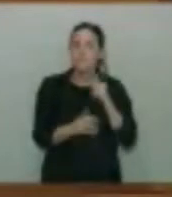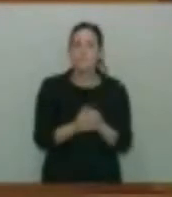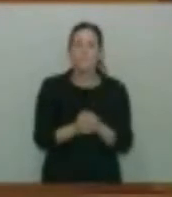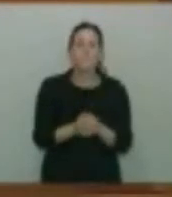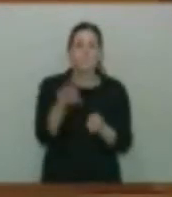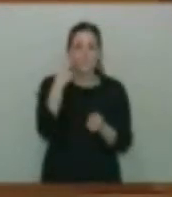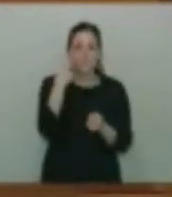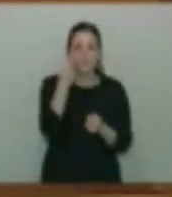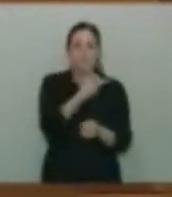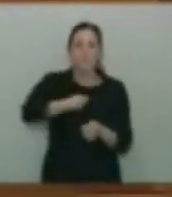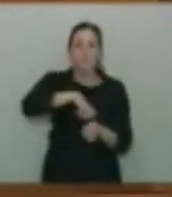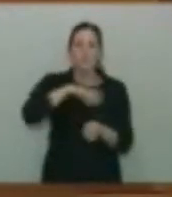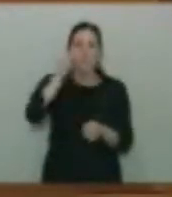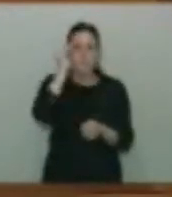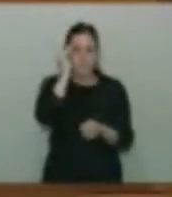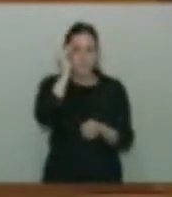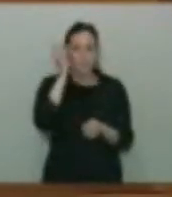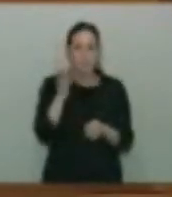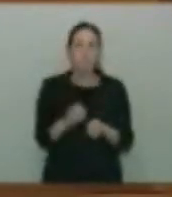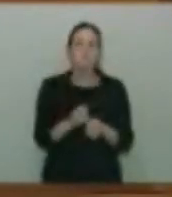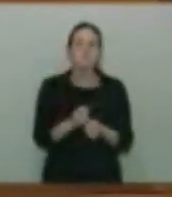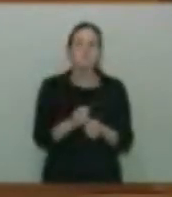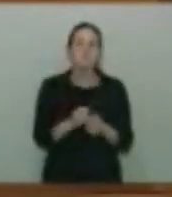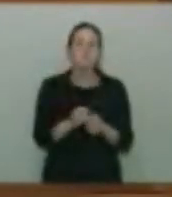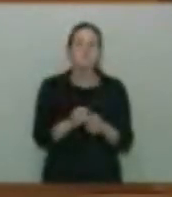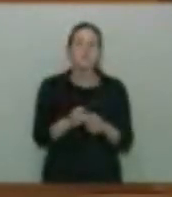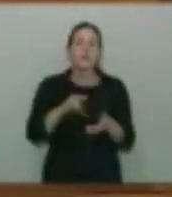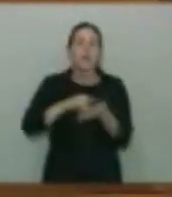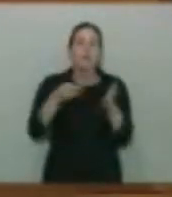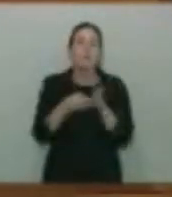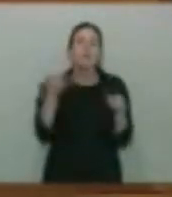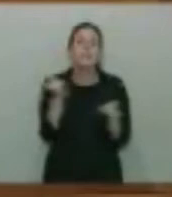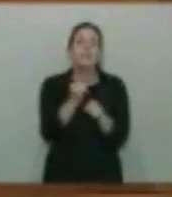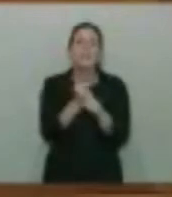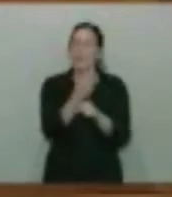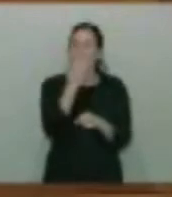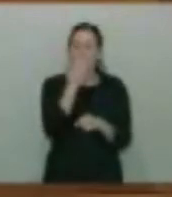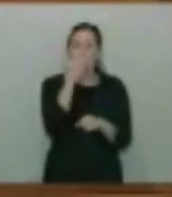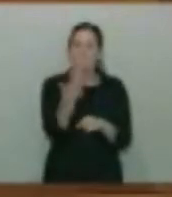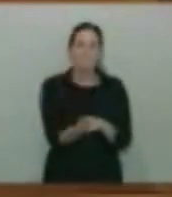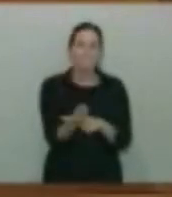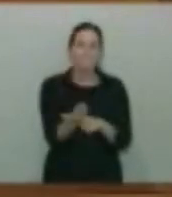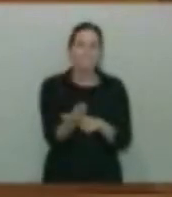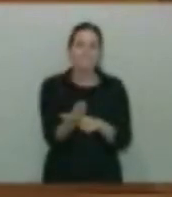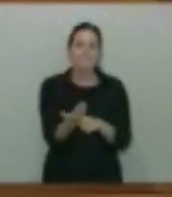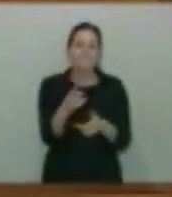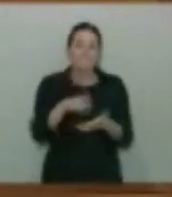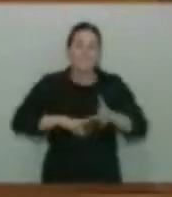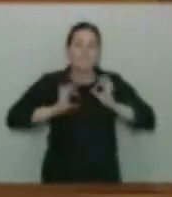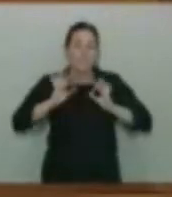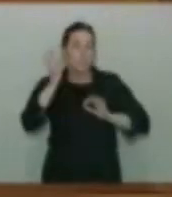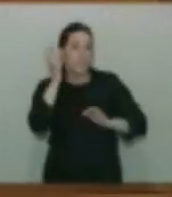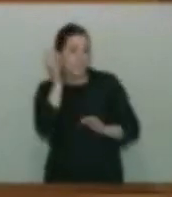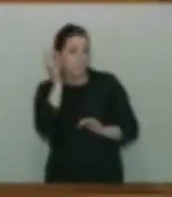Pero, mire, nosotros creemos que, además, estos planes de empleo, sinceramente, especialmente